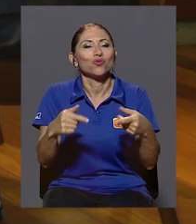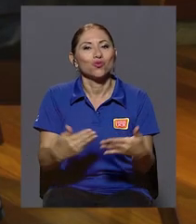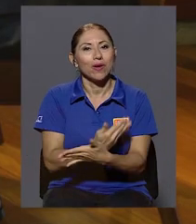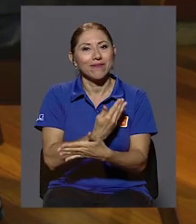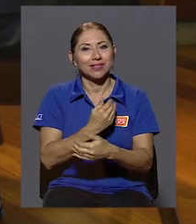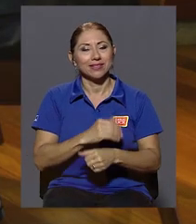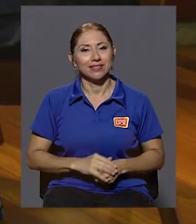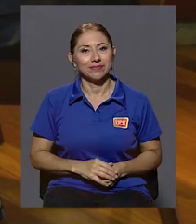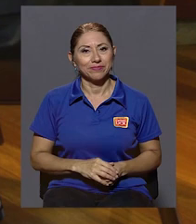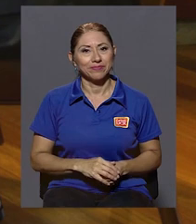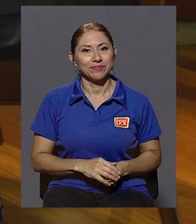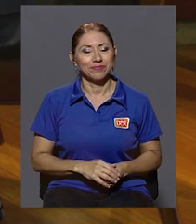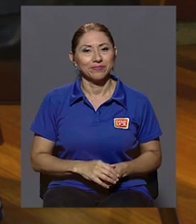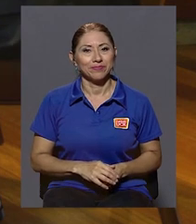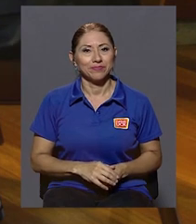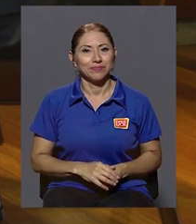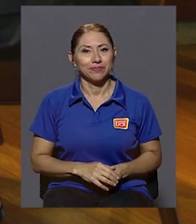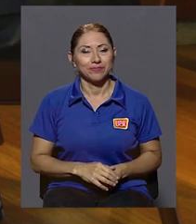coyunturas nuevas.